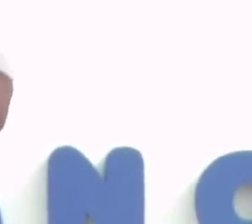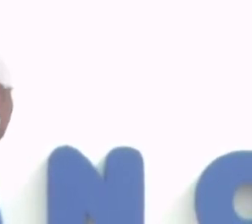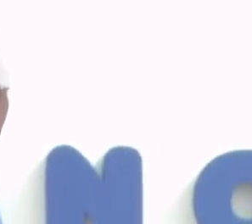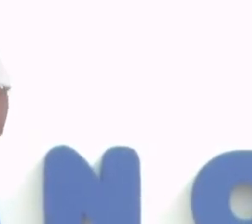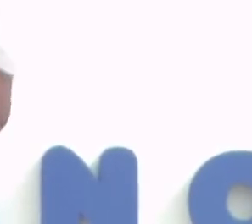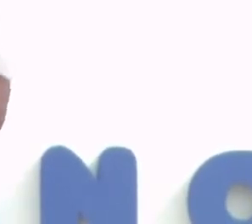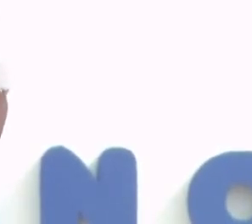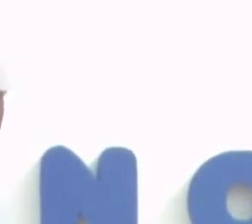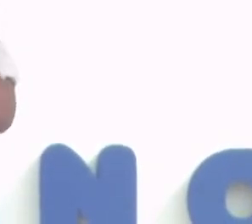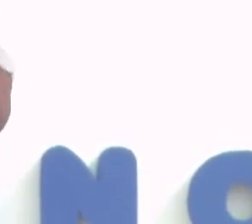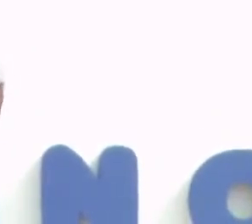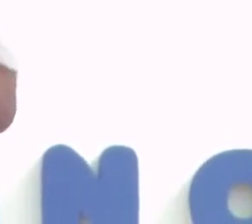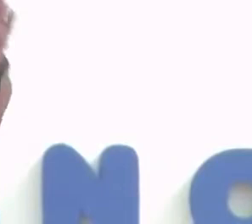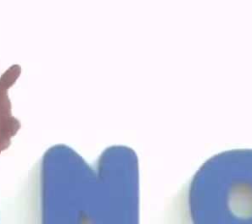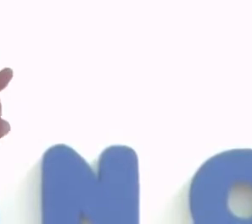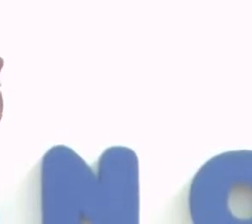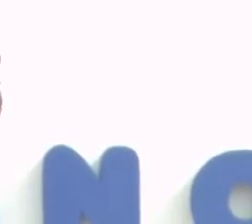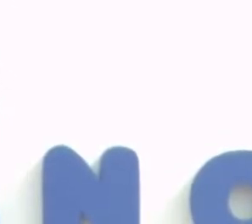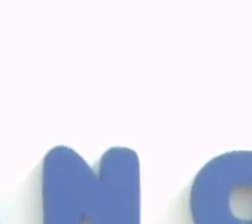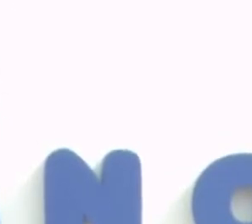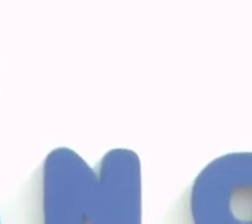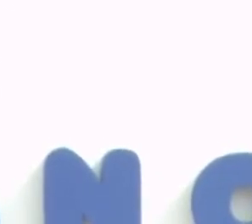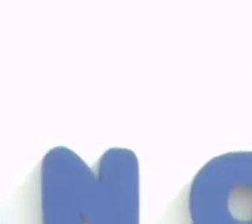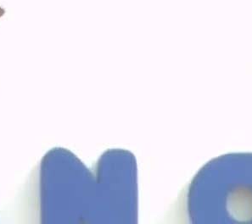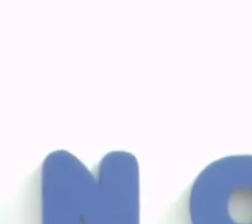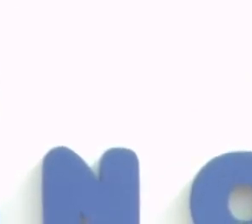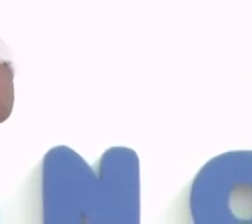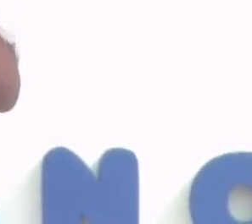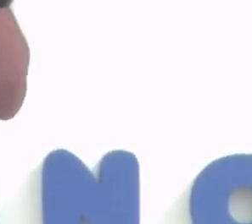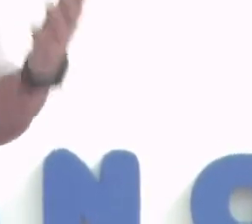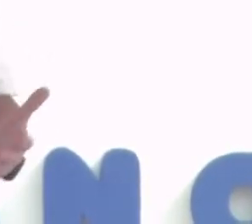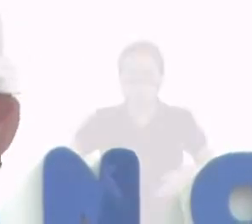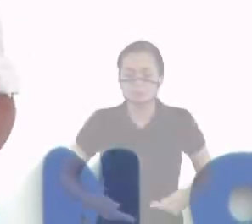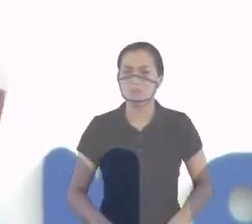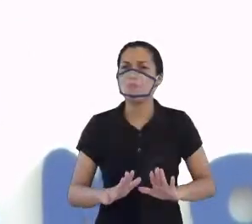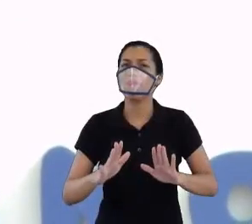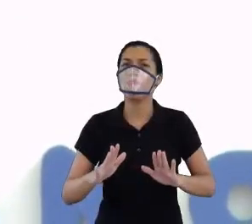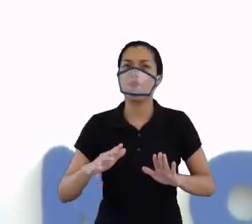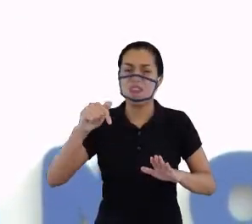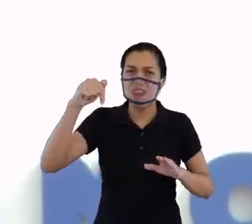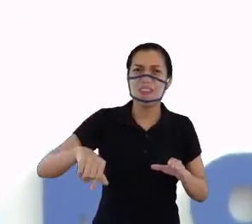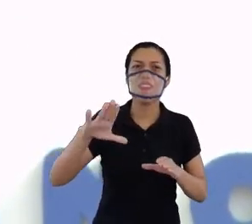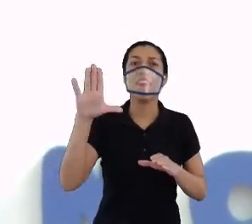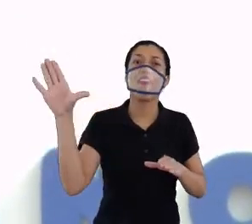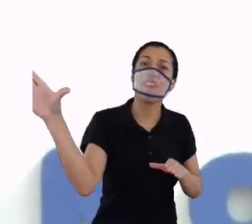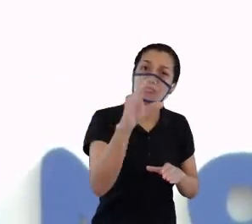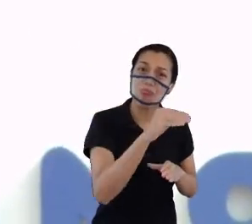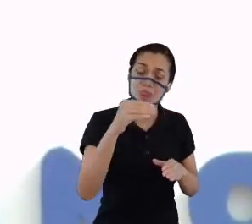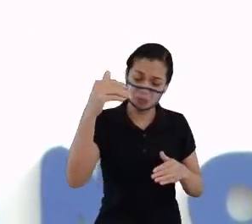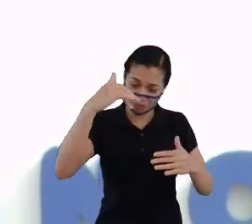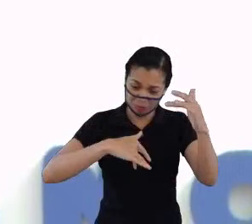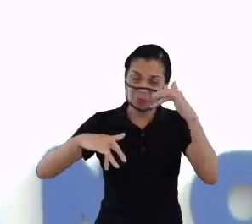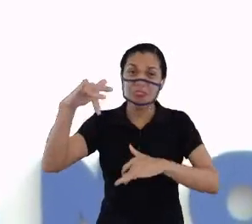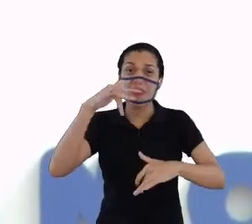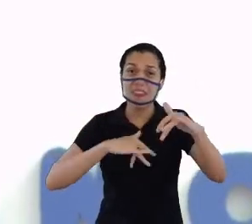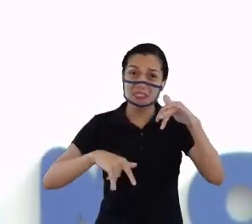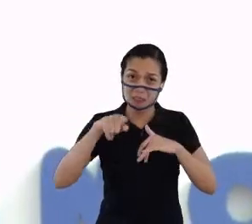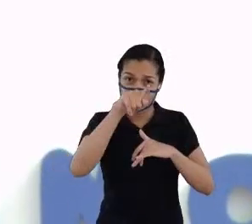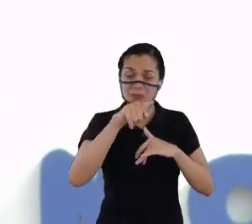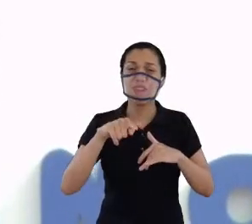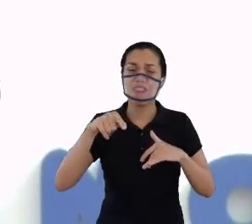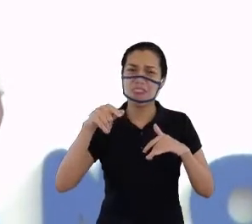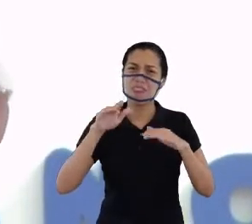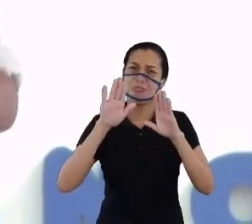da el lujo de nacer donde le da la gana, aquí los invitamos a todos a ser barranquilleros, a que vengan